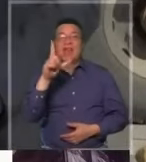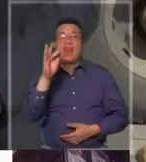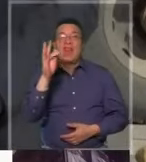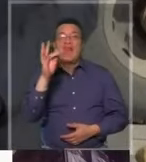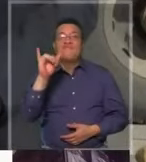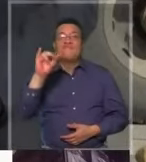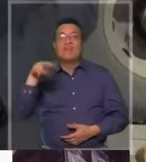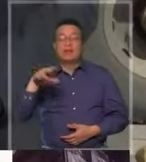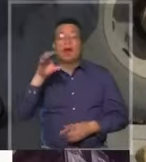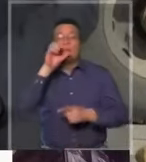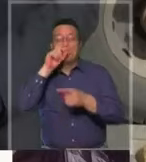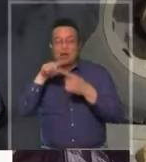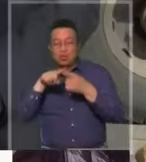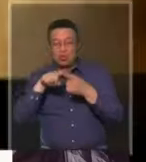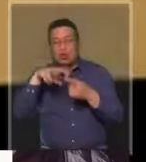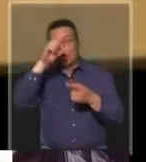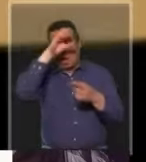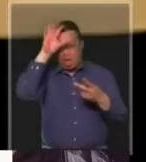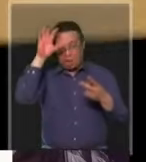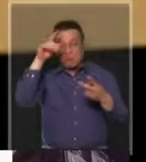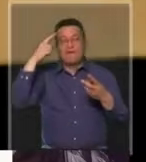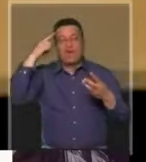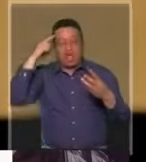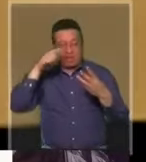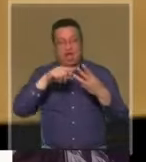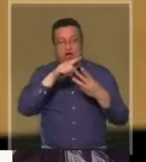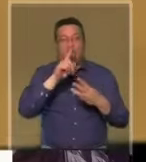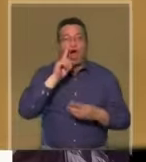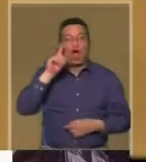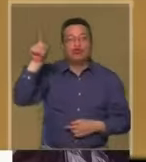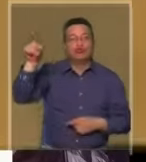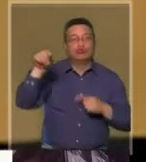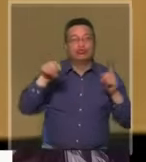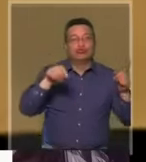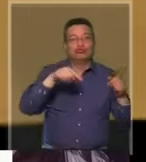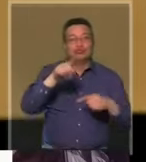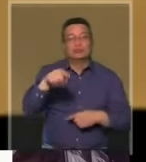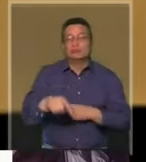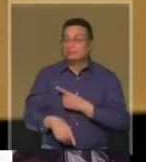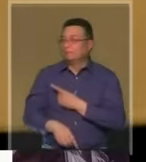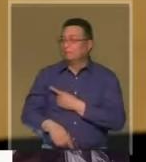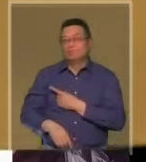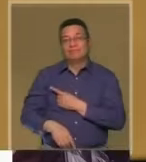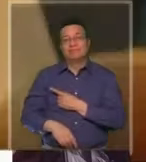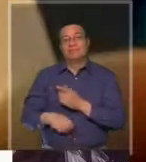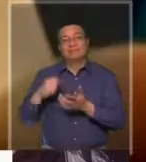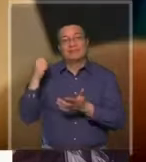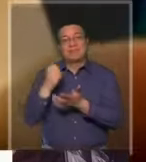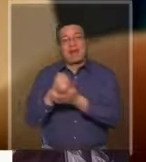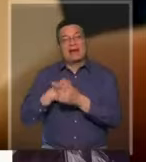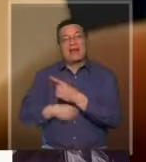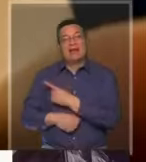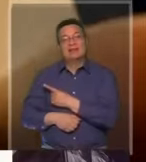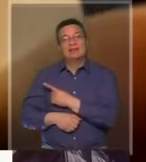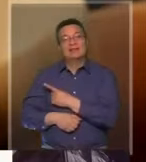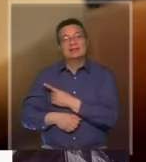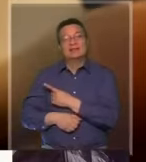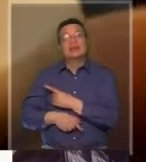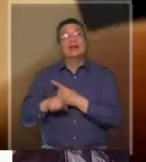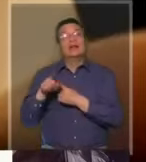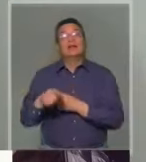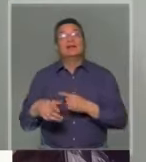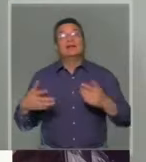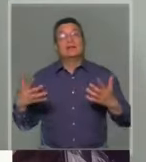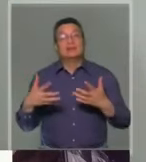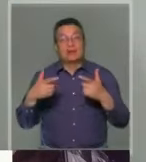Perú en Colombia como en Bolivia respecto a la marca del delfín hay diversas teorías la primera de ellas nos lleva